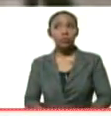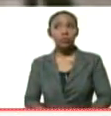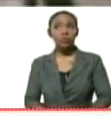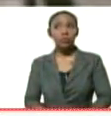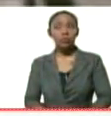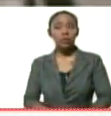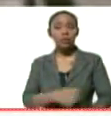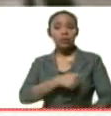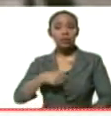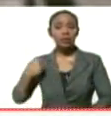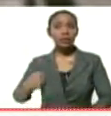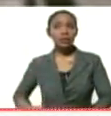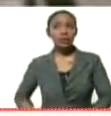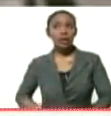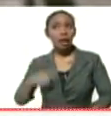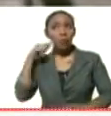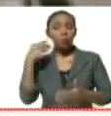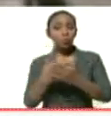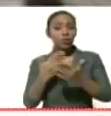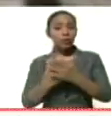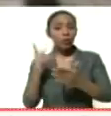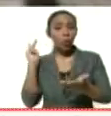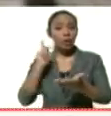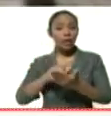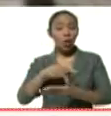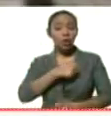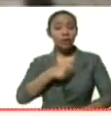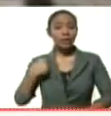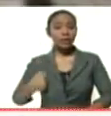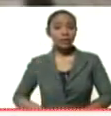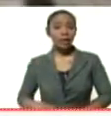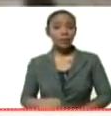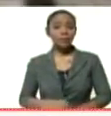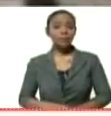de China, las pruebas que nos han llegado de China.